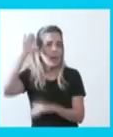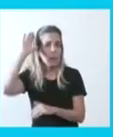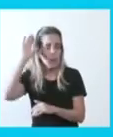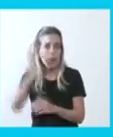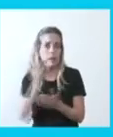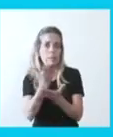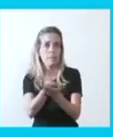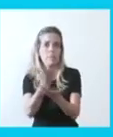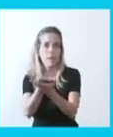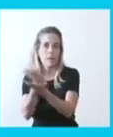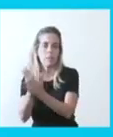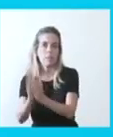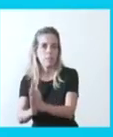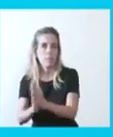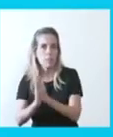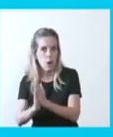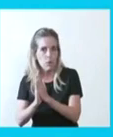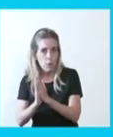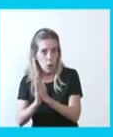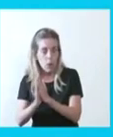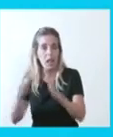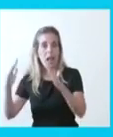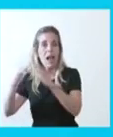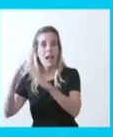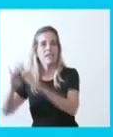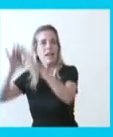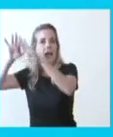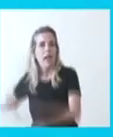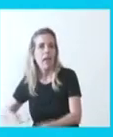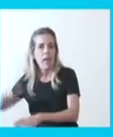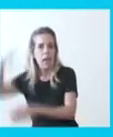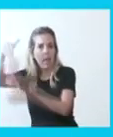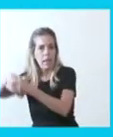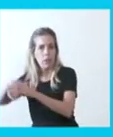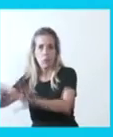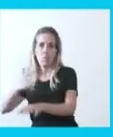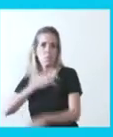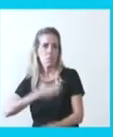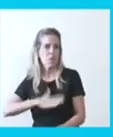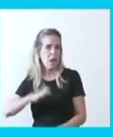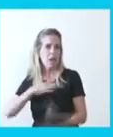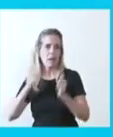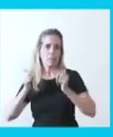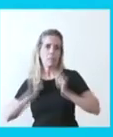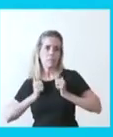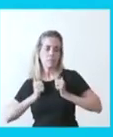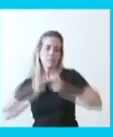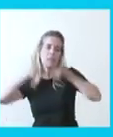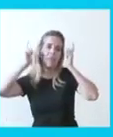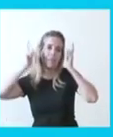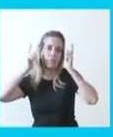pedir que se queden en sus casas, tranquilas, que disfruten de su casa.